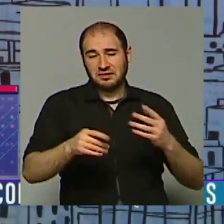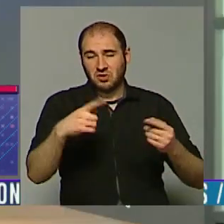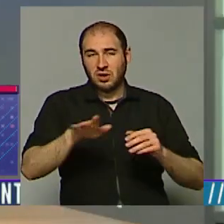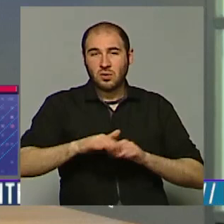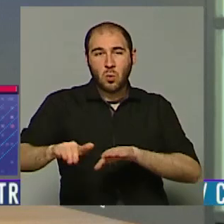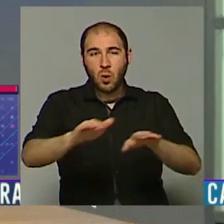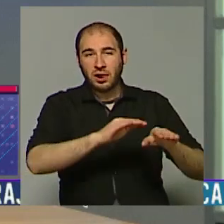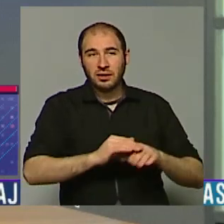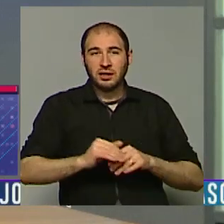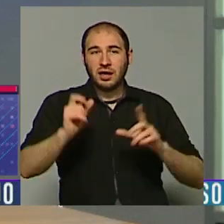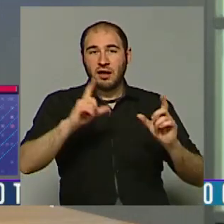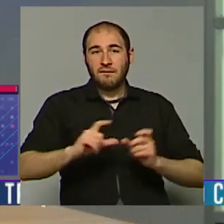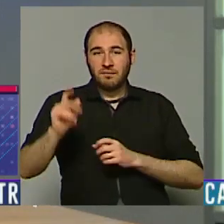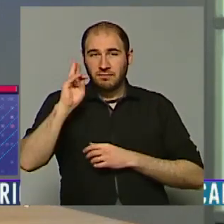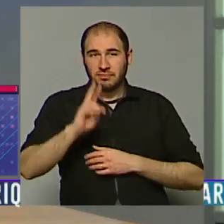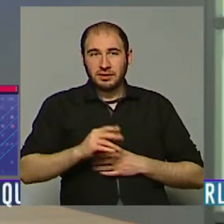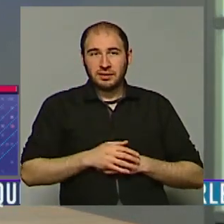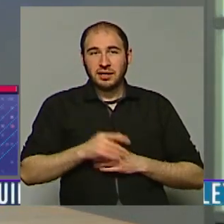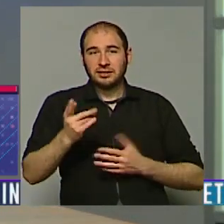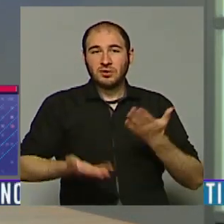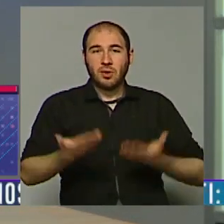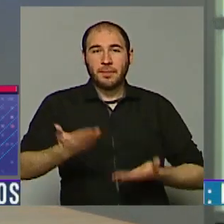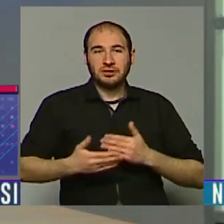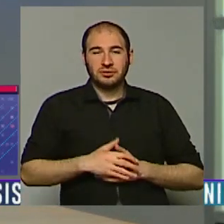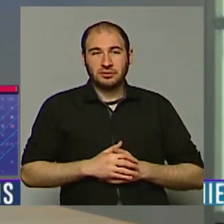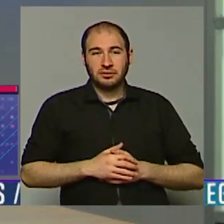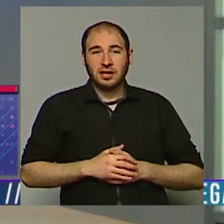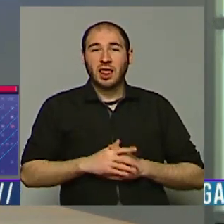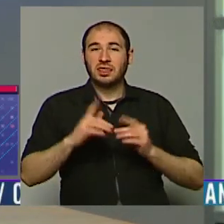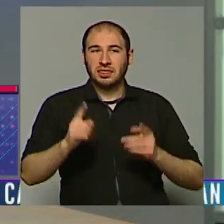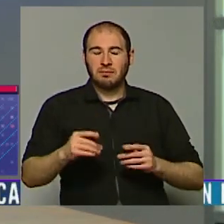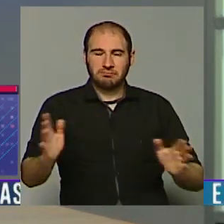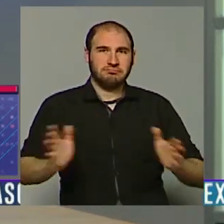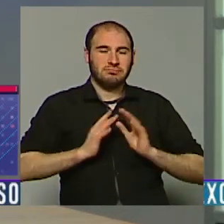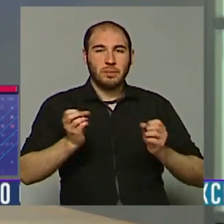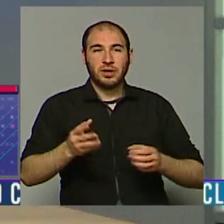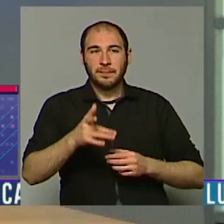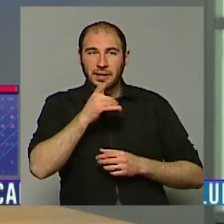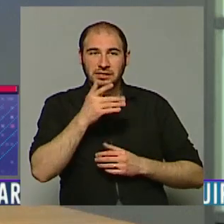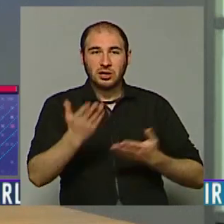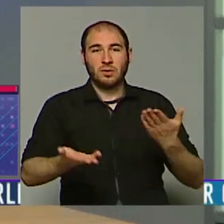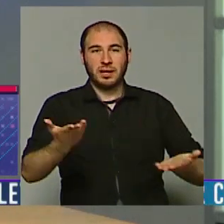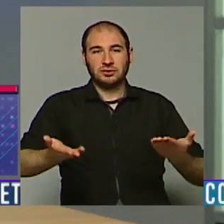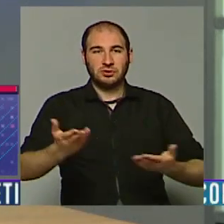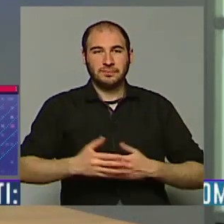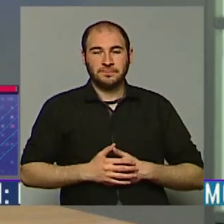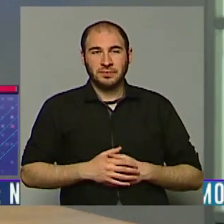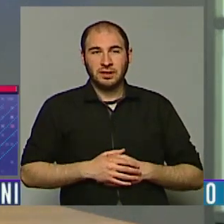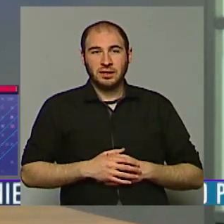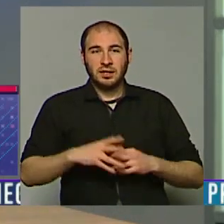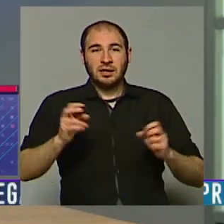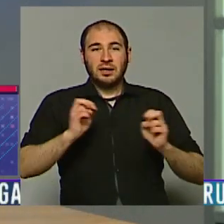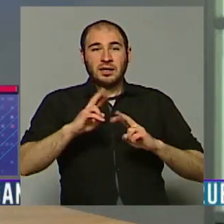iguales. Vi un par de imágenes que hacían esa comparación, digo, incluso eran bastante choqueantes porque era como que comparaban el